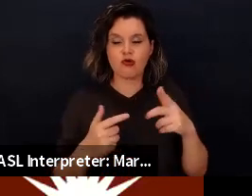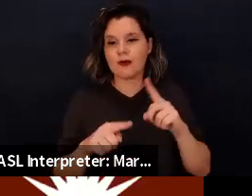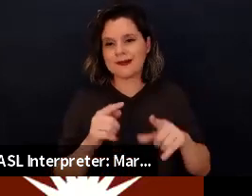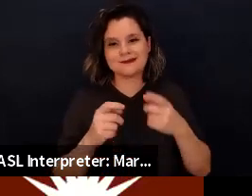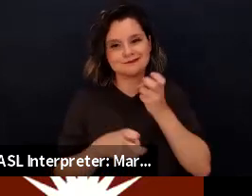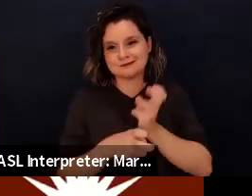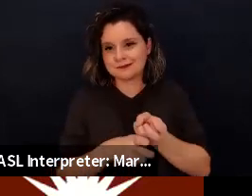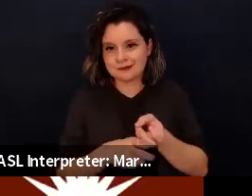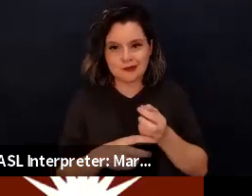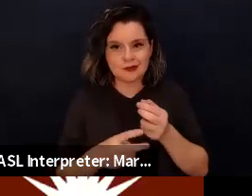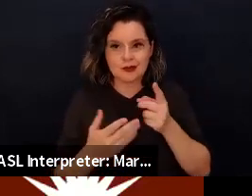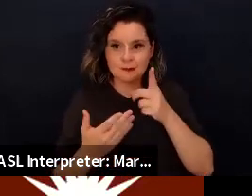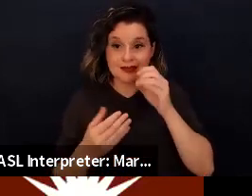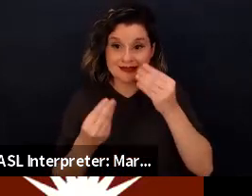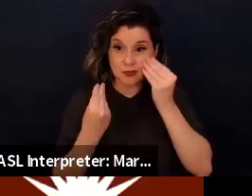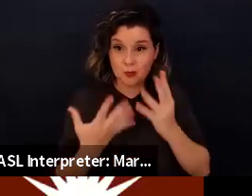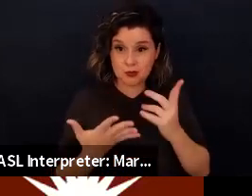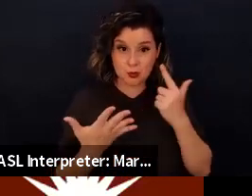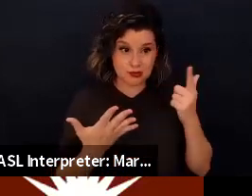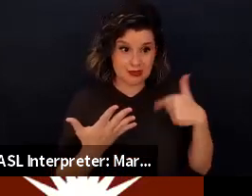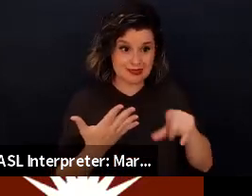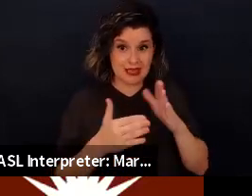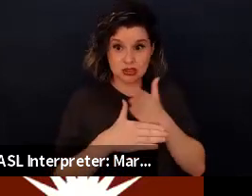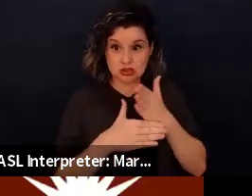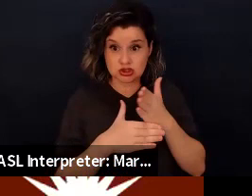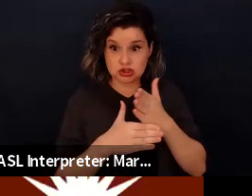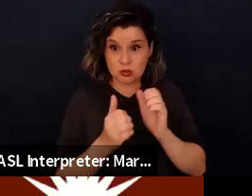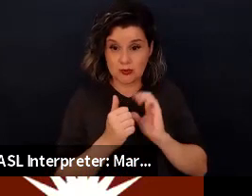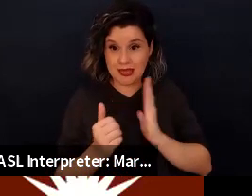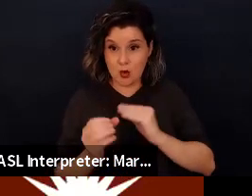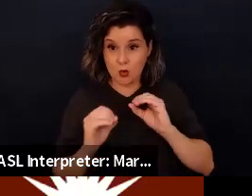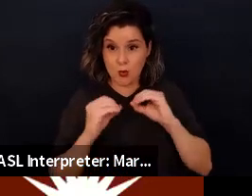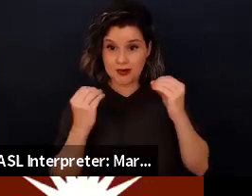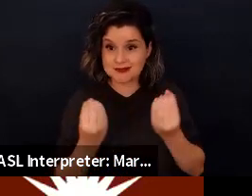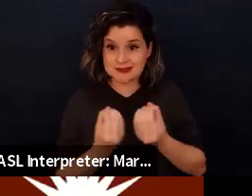ya que la información que ellos puedan compartir con nuestra organización